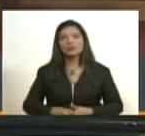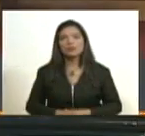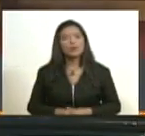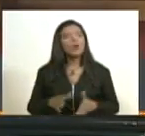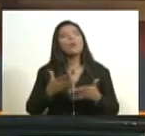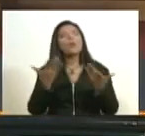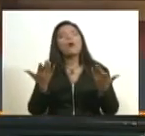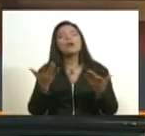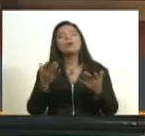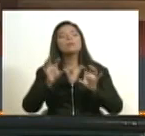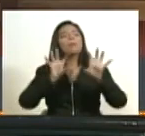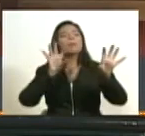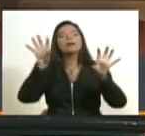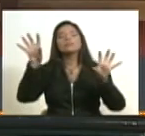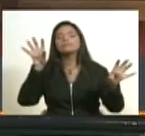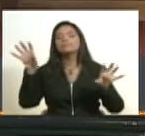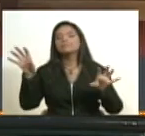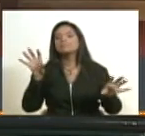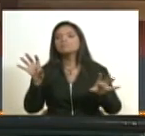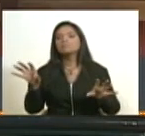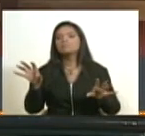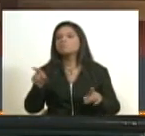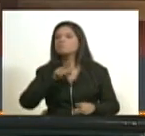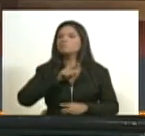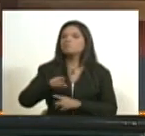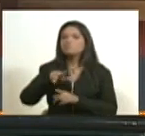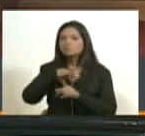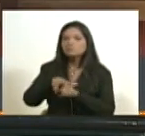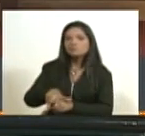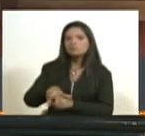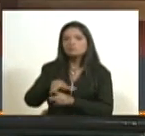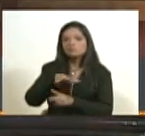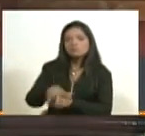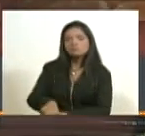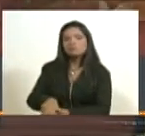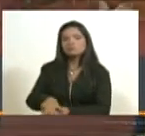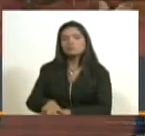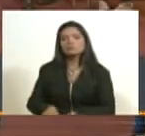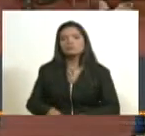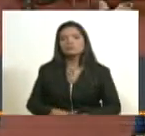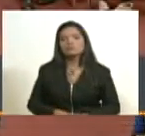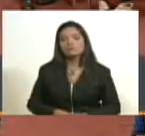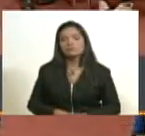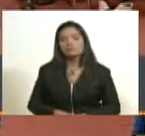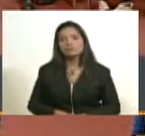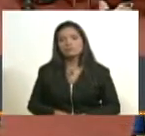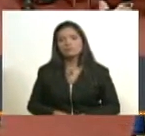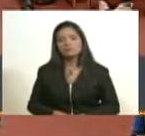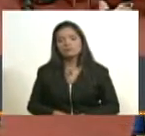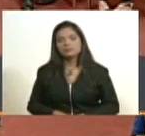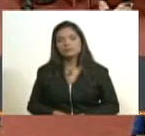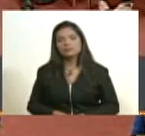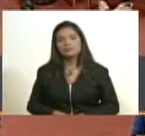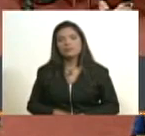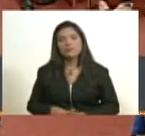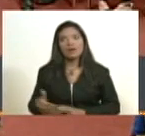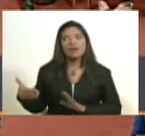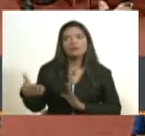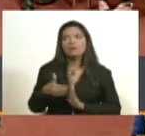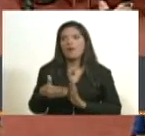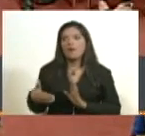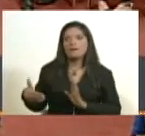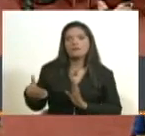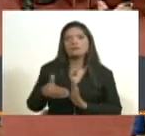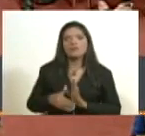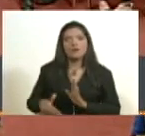país del mundo es sometido a una obsesión de agresión como ha